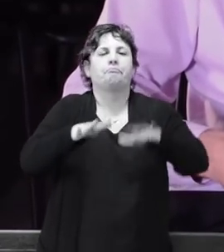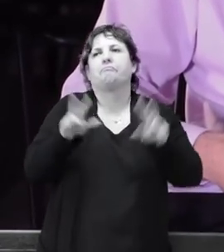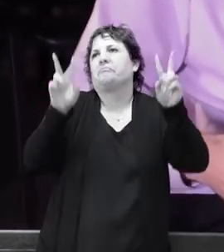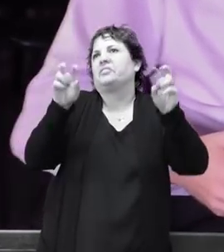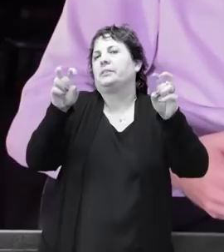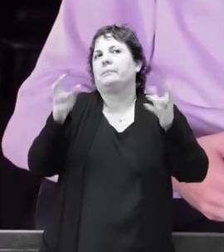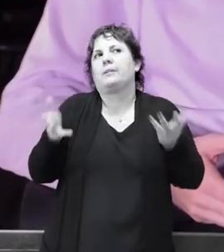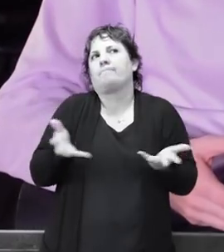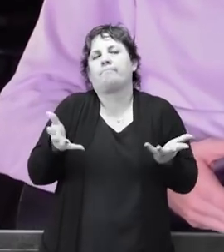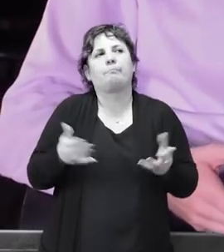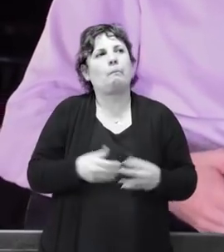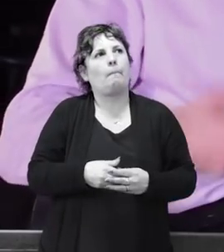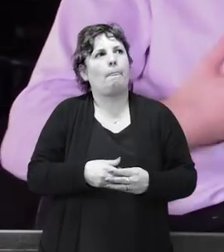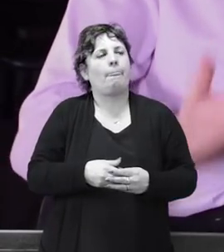temas de